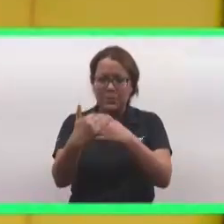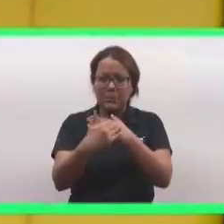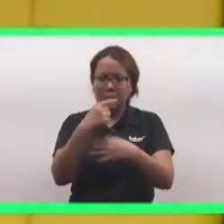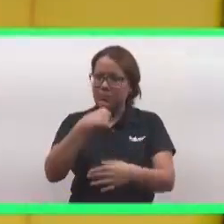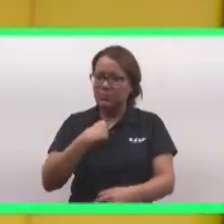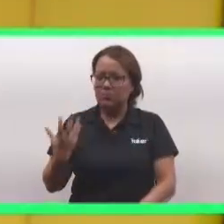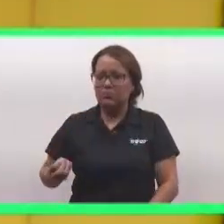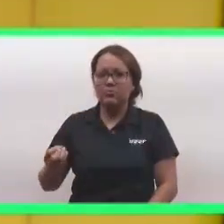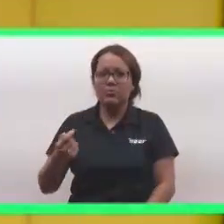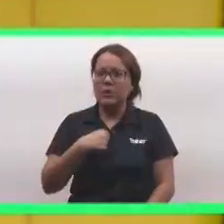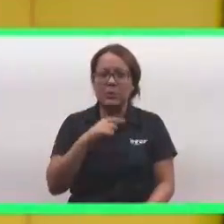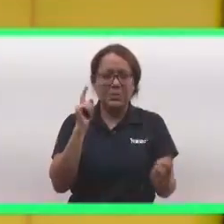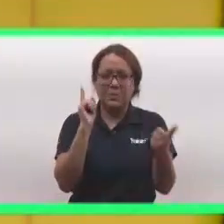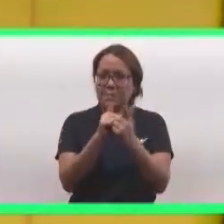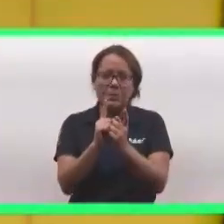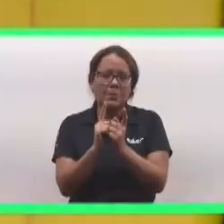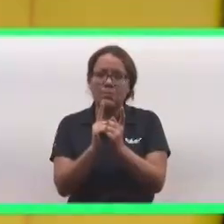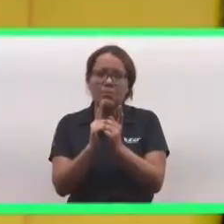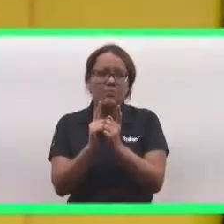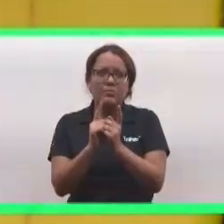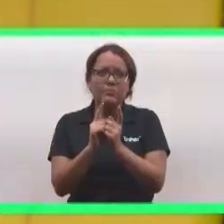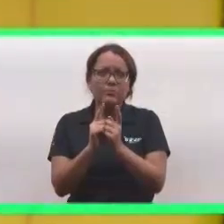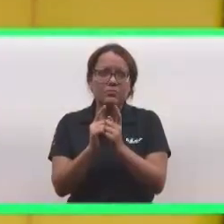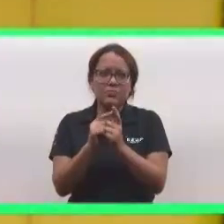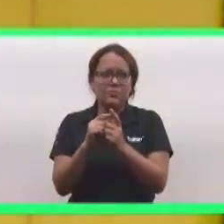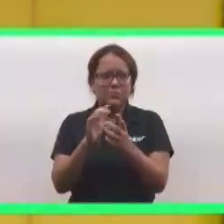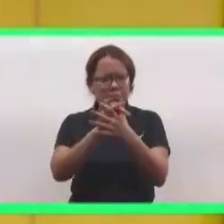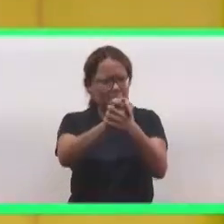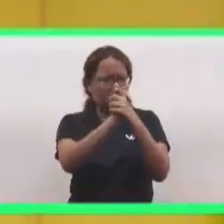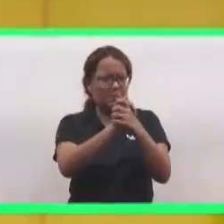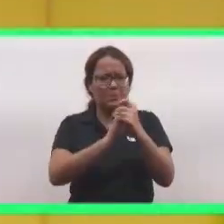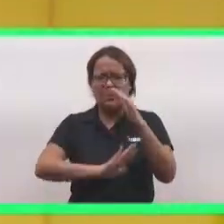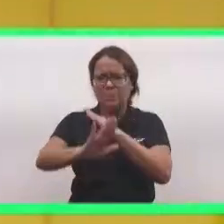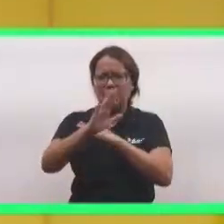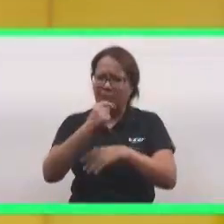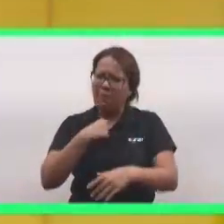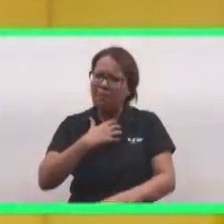Todos los días. Yo no los conozco. Nunca les he dado la mano. Me encantaría.